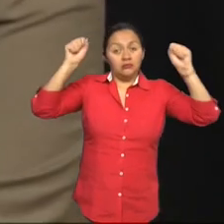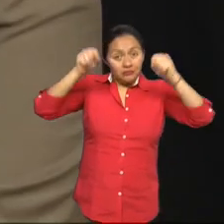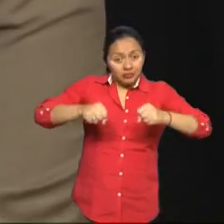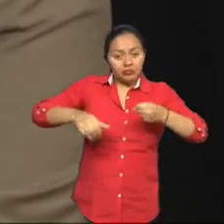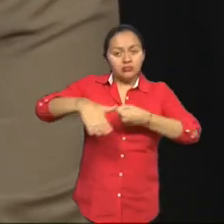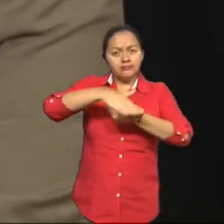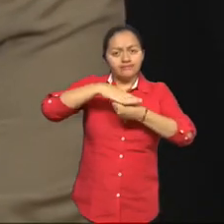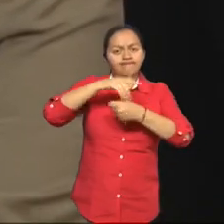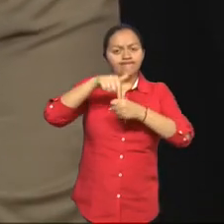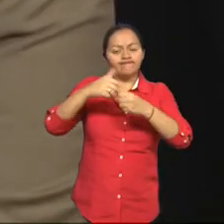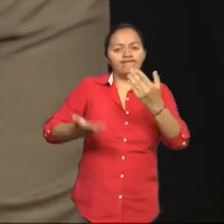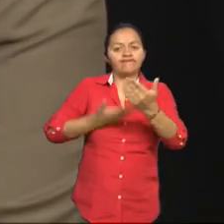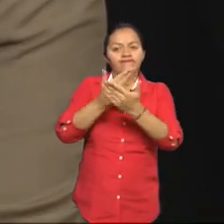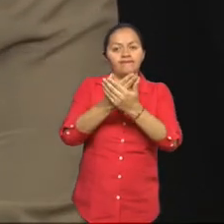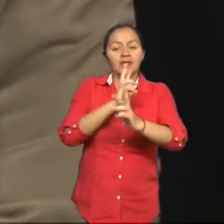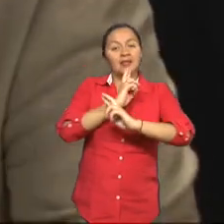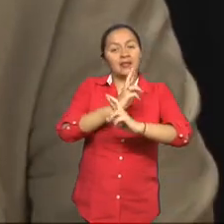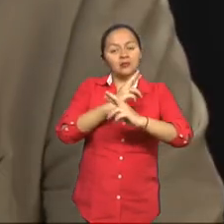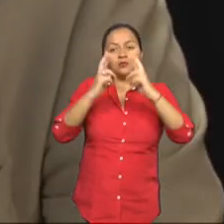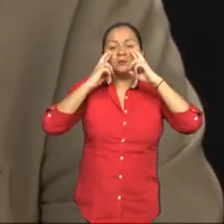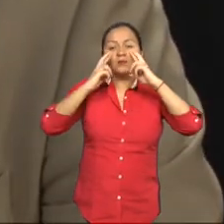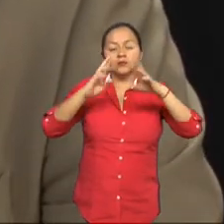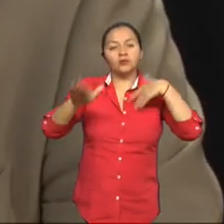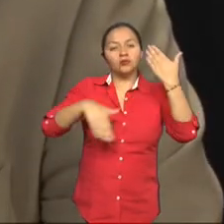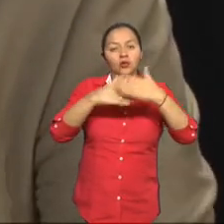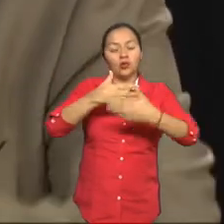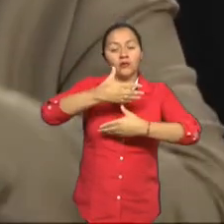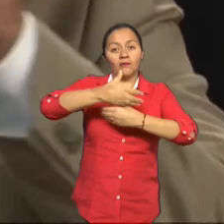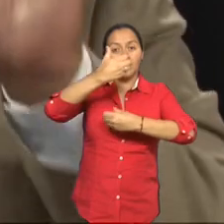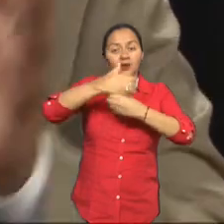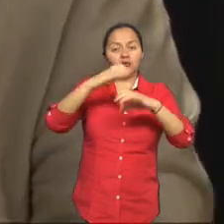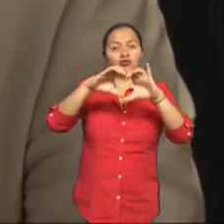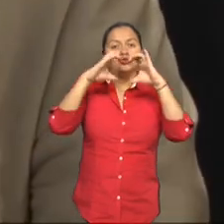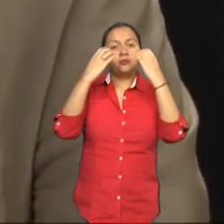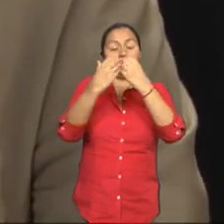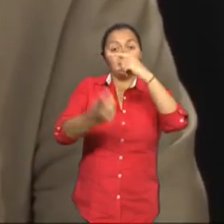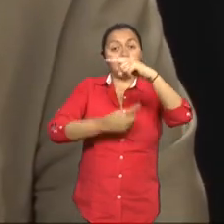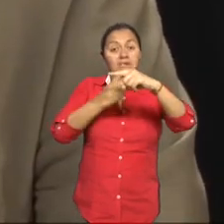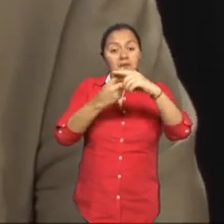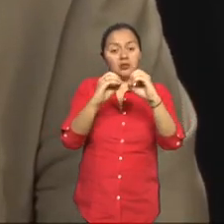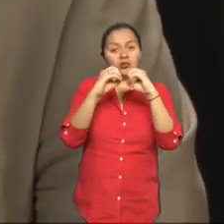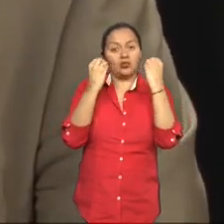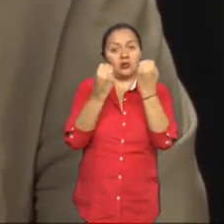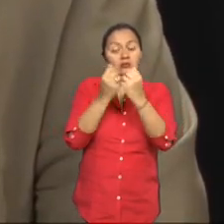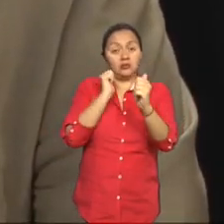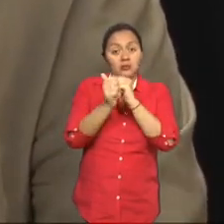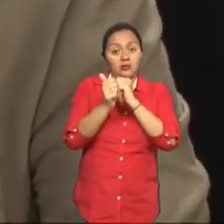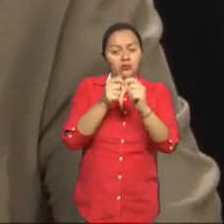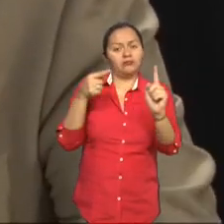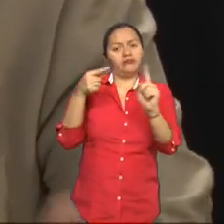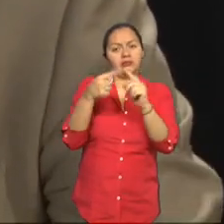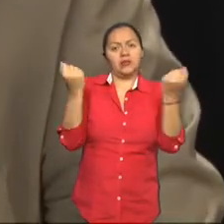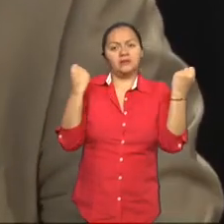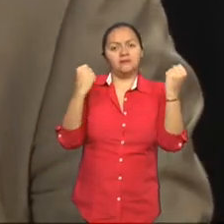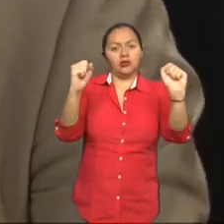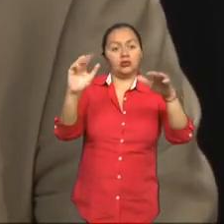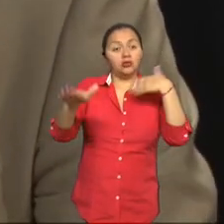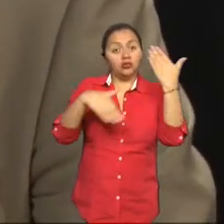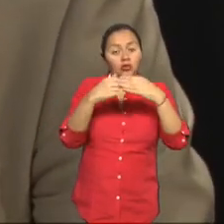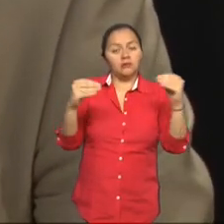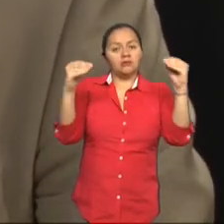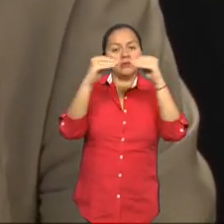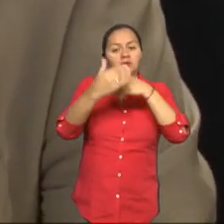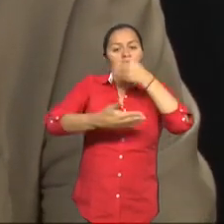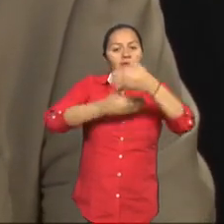base a resultados, le reconozcan a las federaciones y comité y demás organismos deportivos el esfuerzo para poder tener y